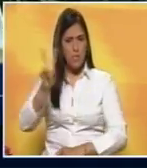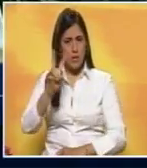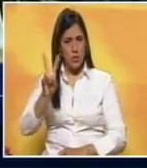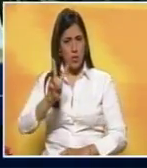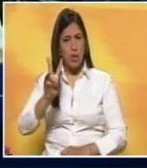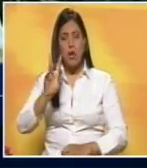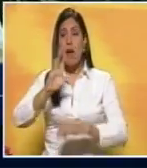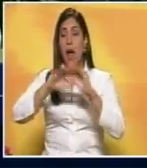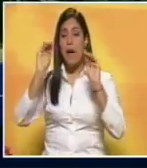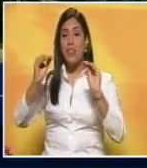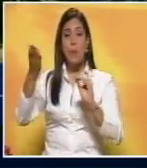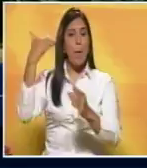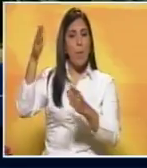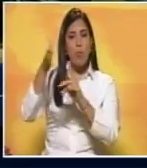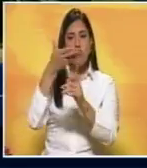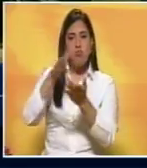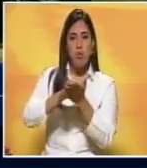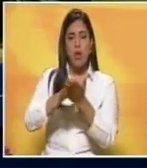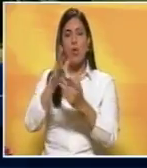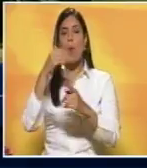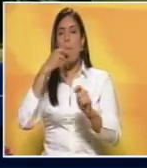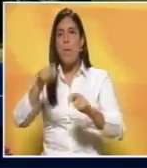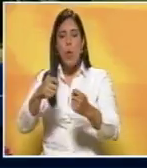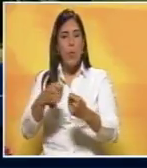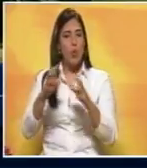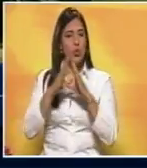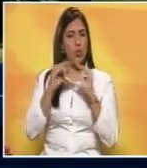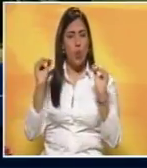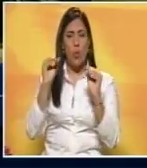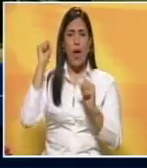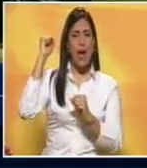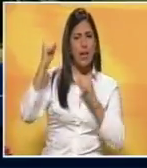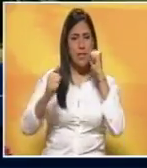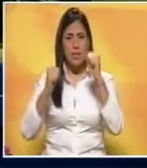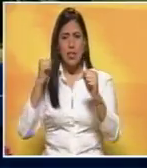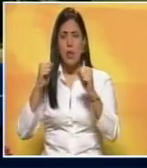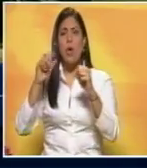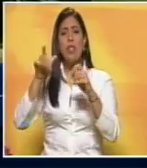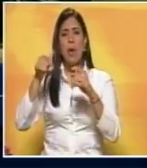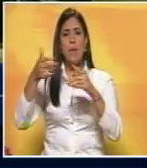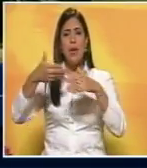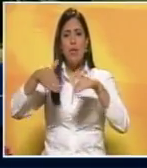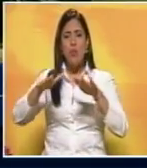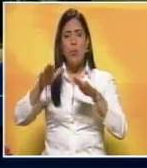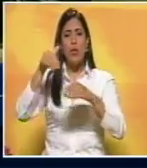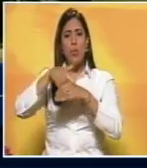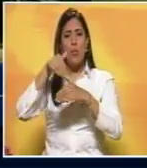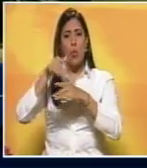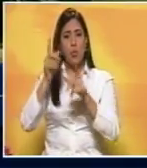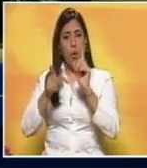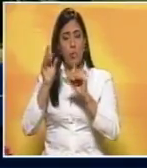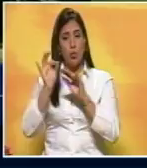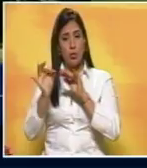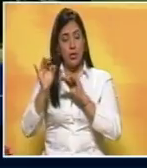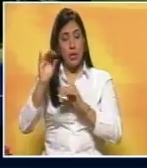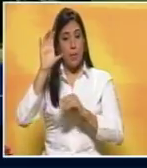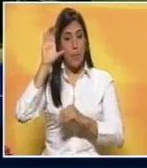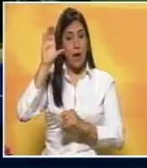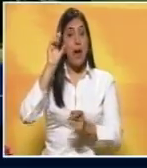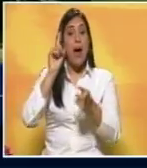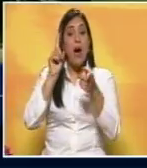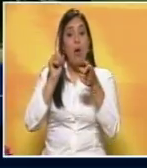venezolana convocaron a la muerte, convocaron a la destrucción, al asesinato, impidieron el voto en algunos municipios del país, en algunas